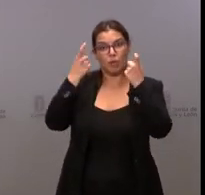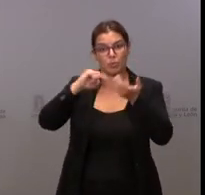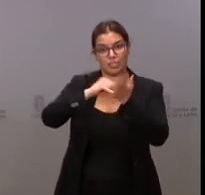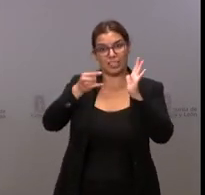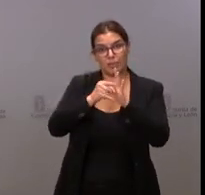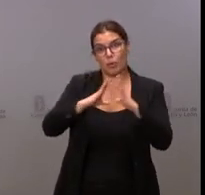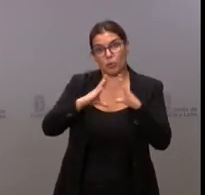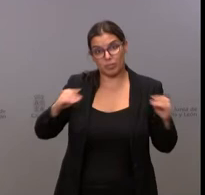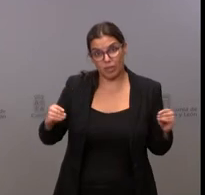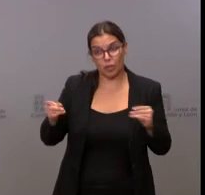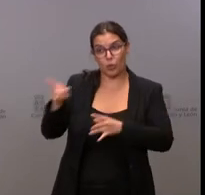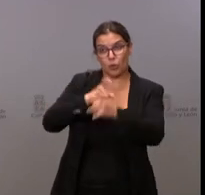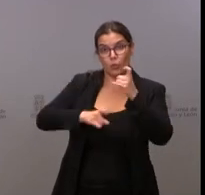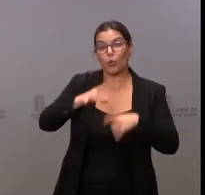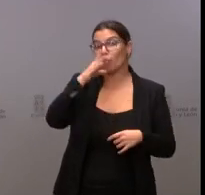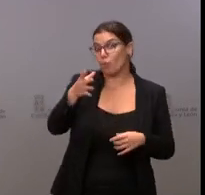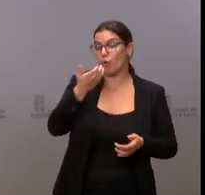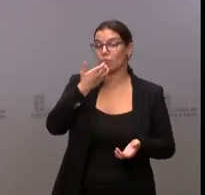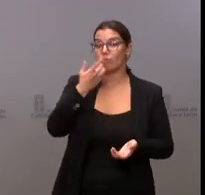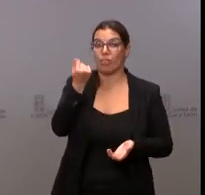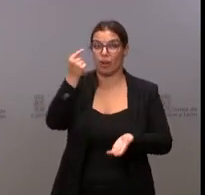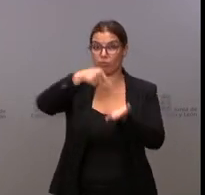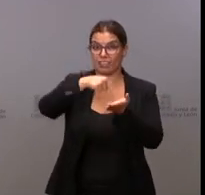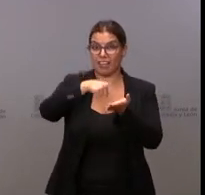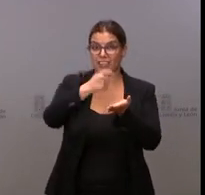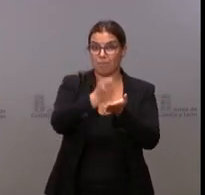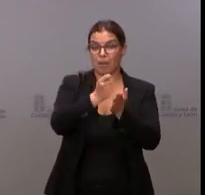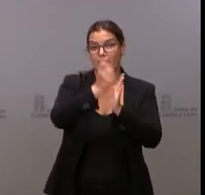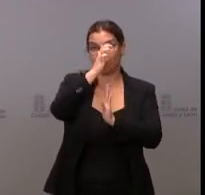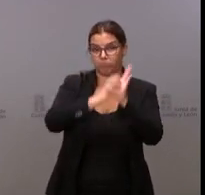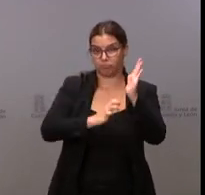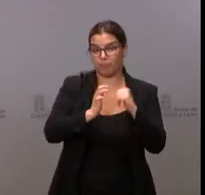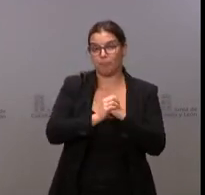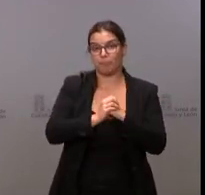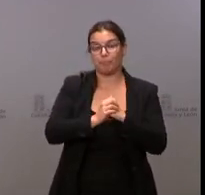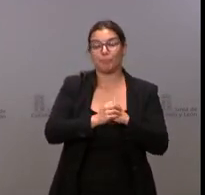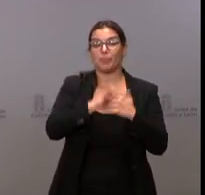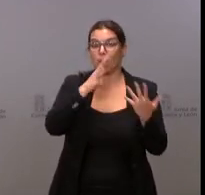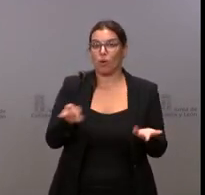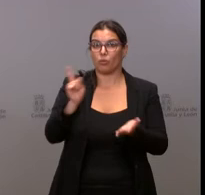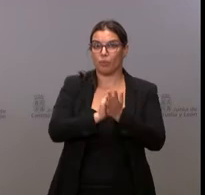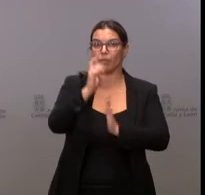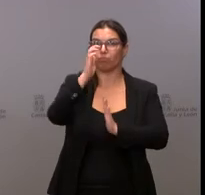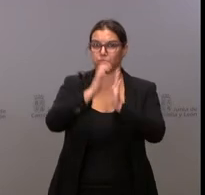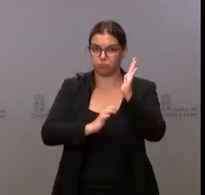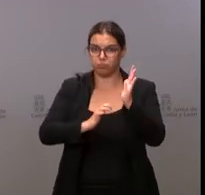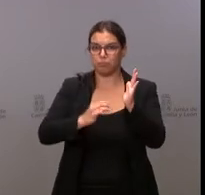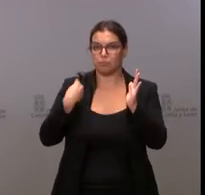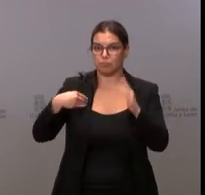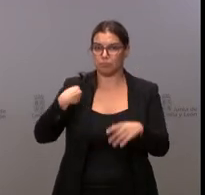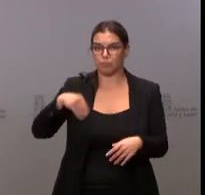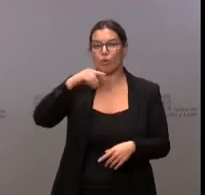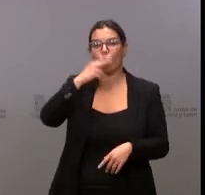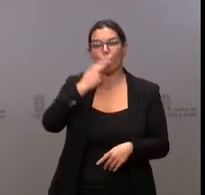universitario ha sido la bajada de las tasas universitarias volvemos a bajar las tasas cumplimos con nuestros